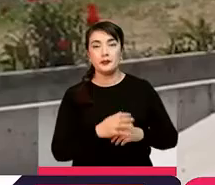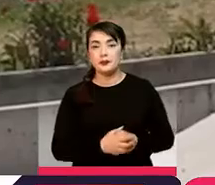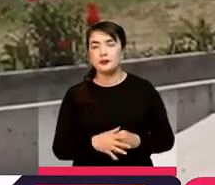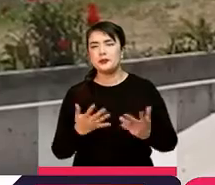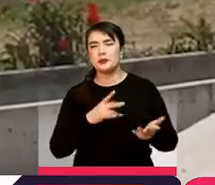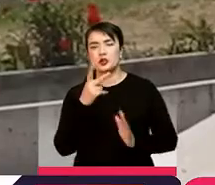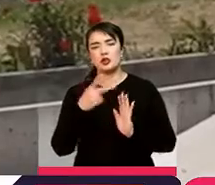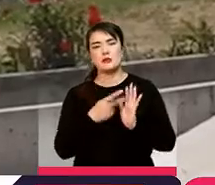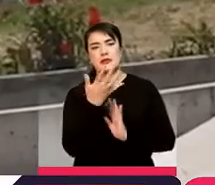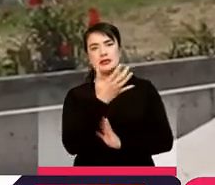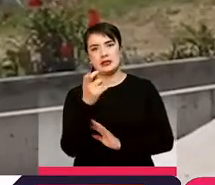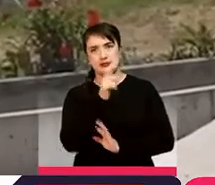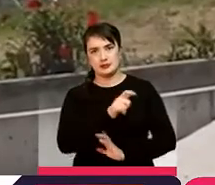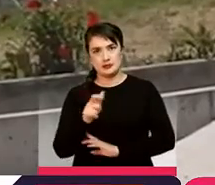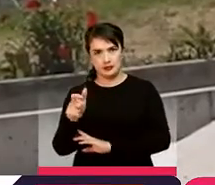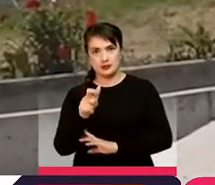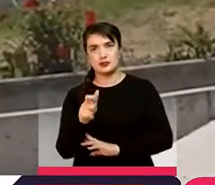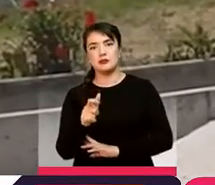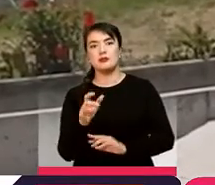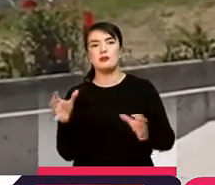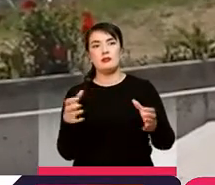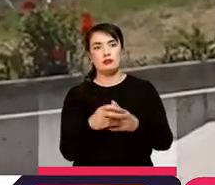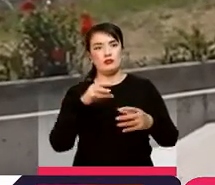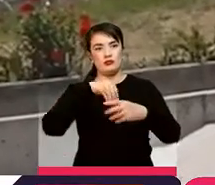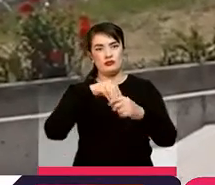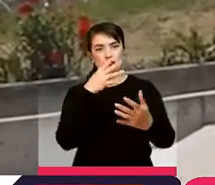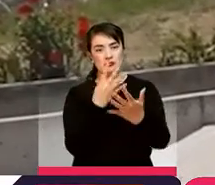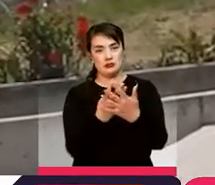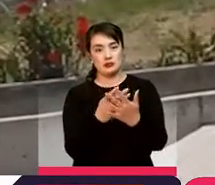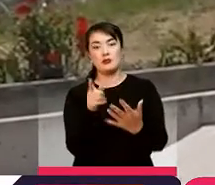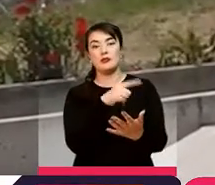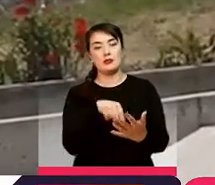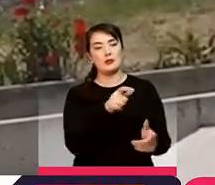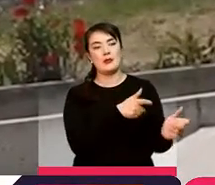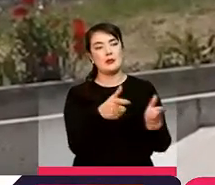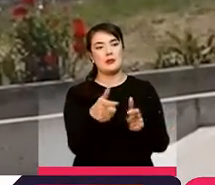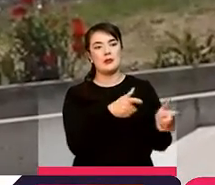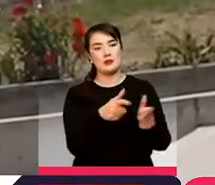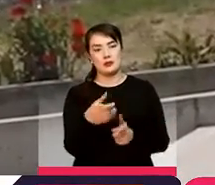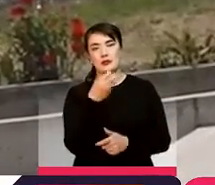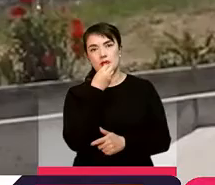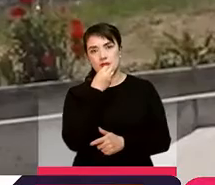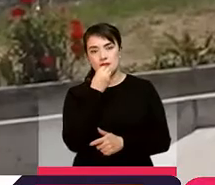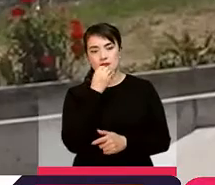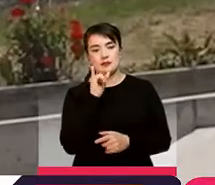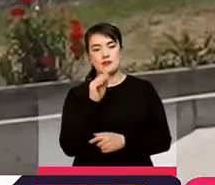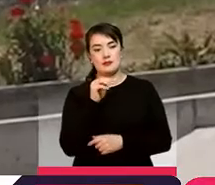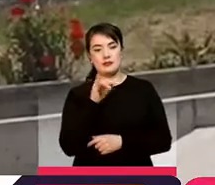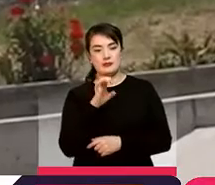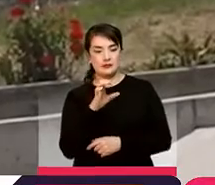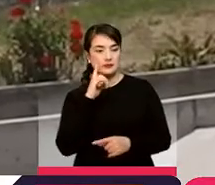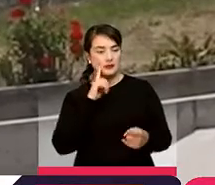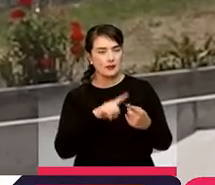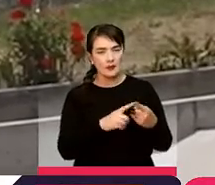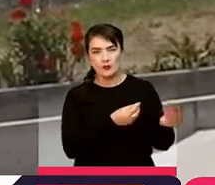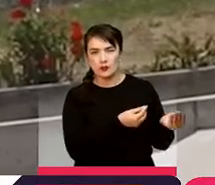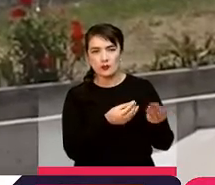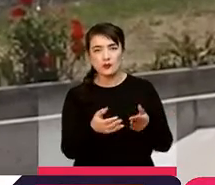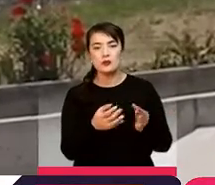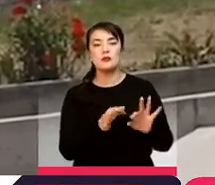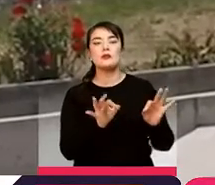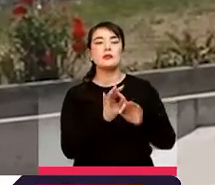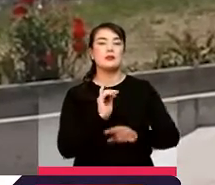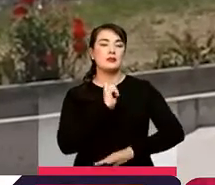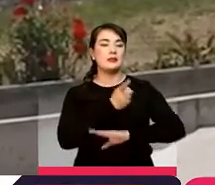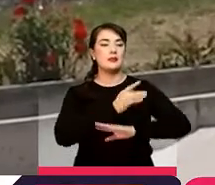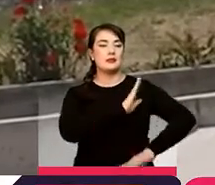personas población prueba la libertad que recibe la alimentación por parte de los pec bajo una directriz del señor ministro de